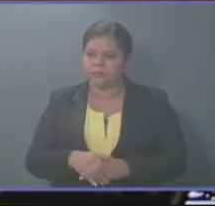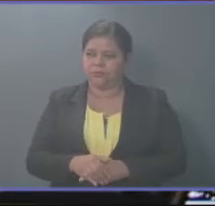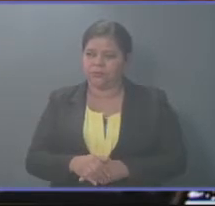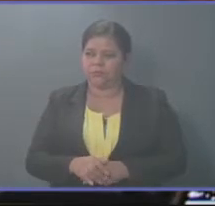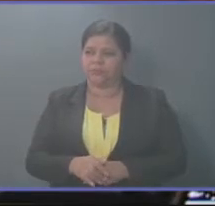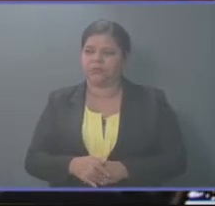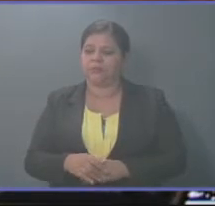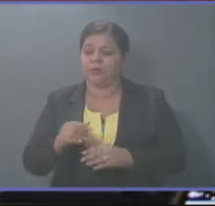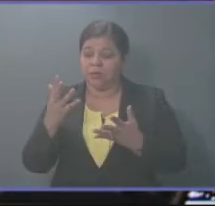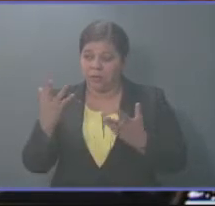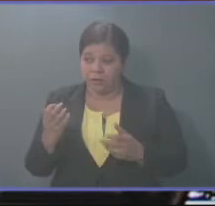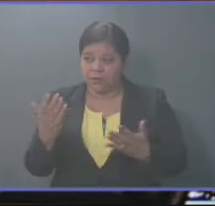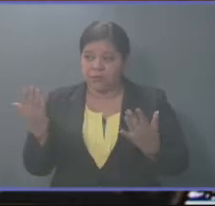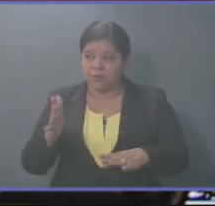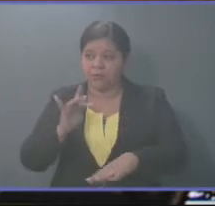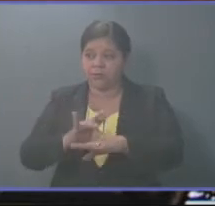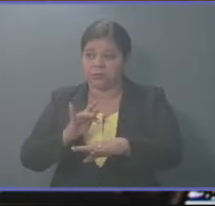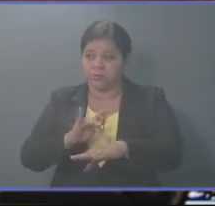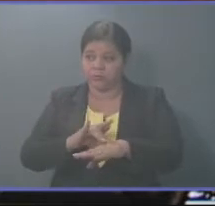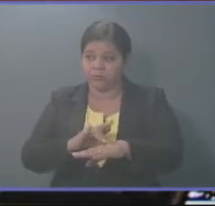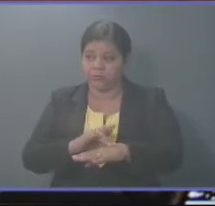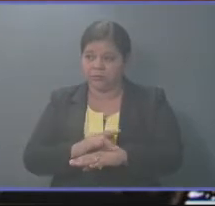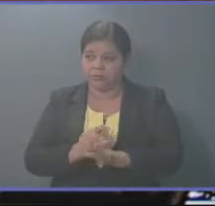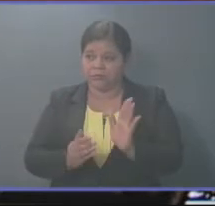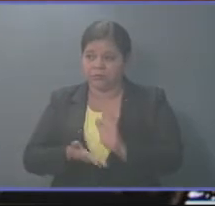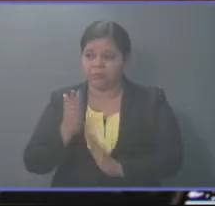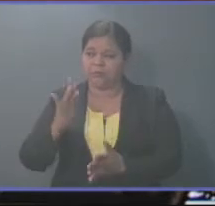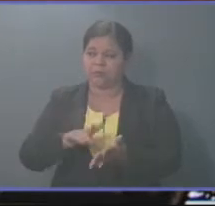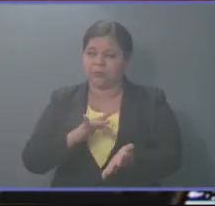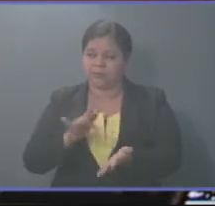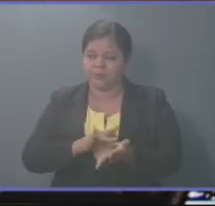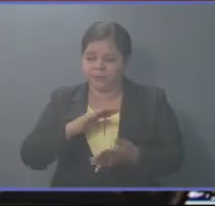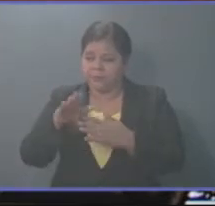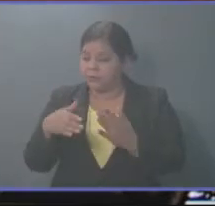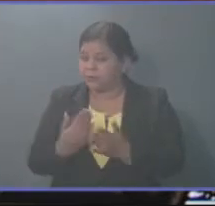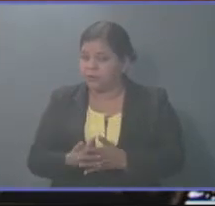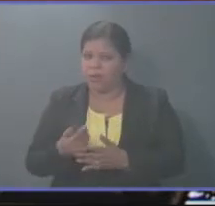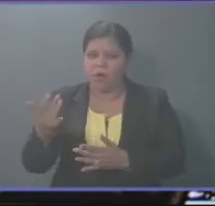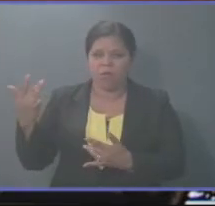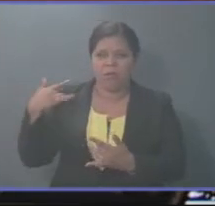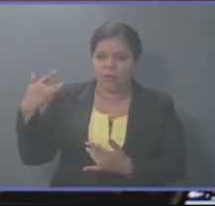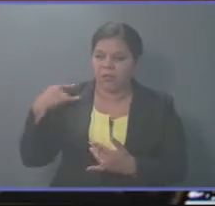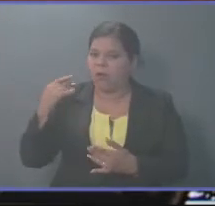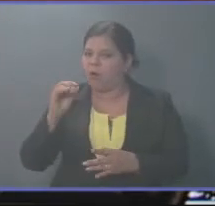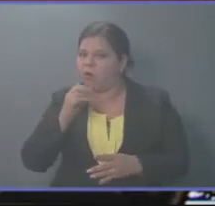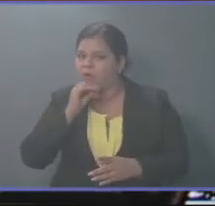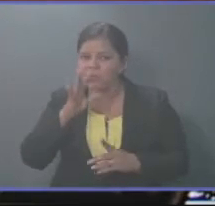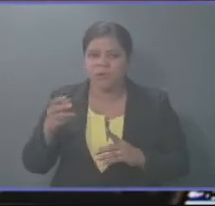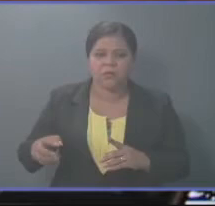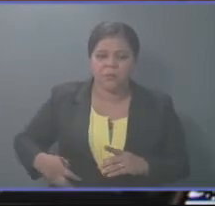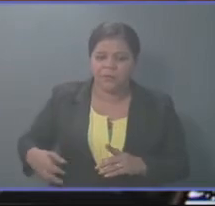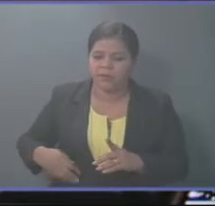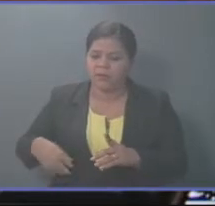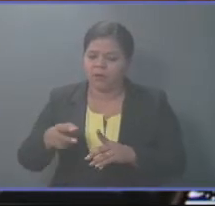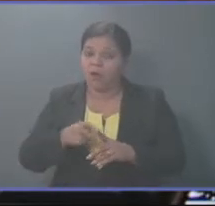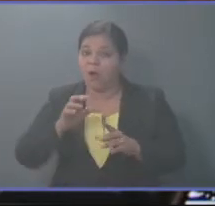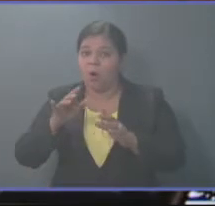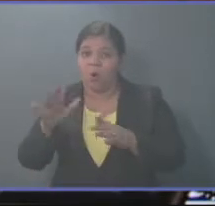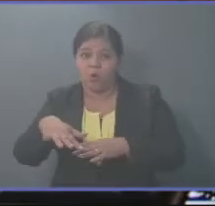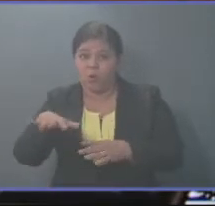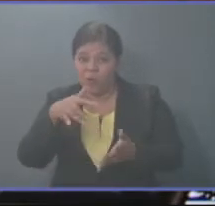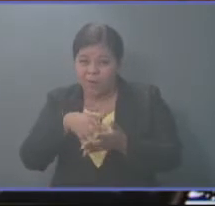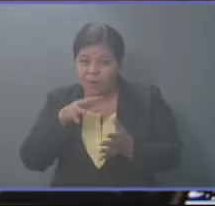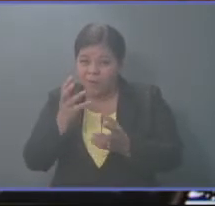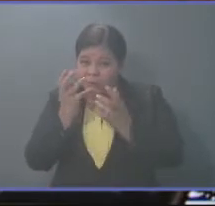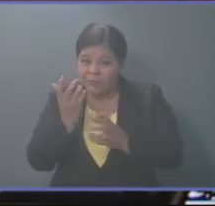tocamientos de carácter sexual, aprovechándose del descuido o mediante engaño en aglomeraciones públicas, lugares públicos